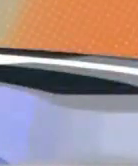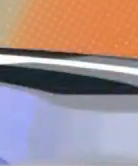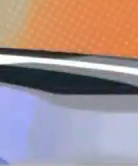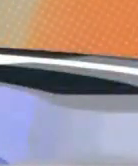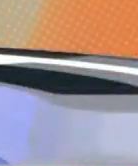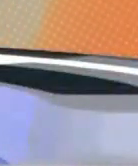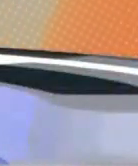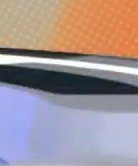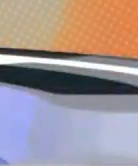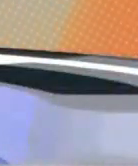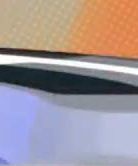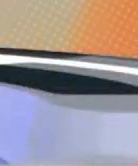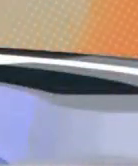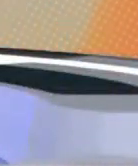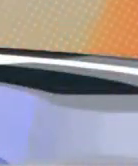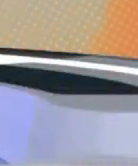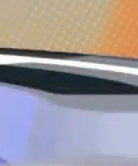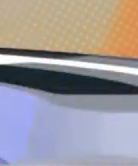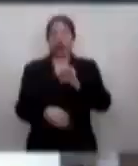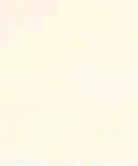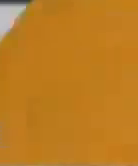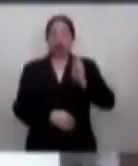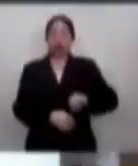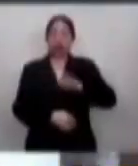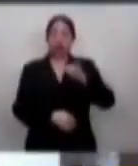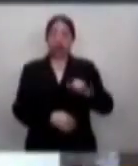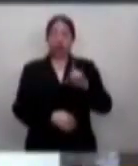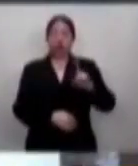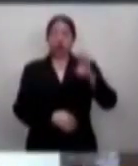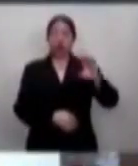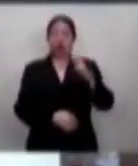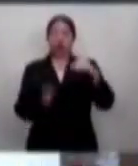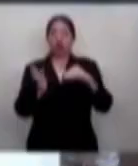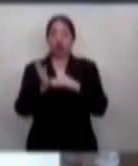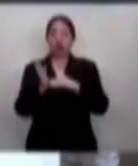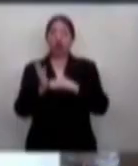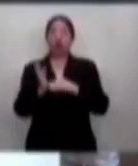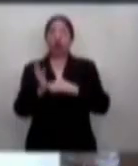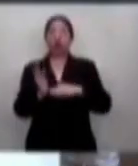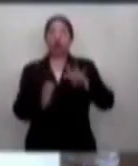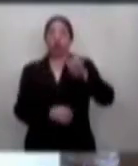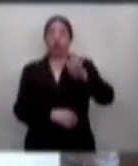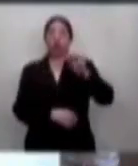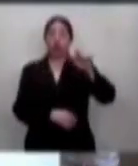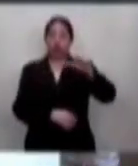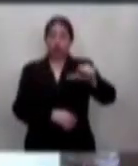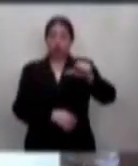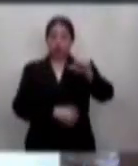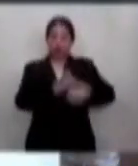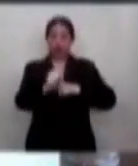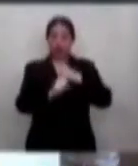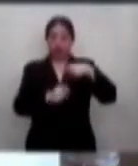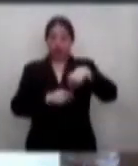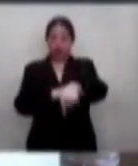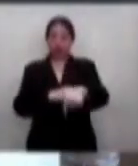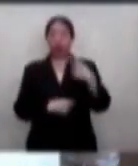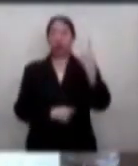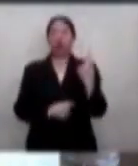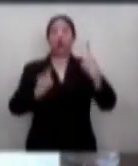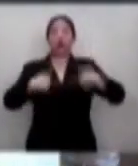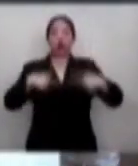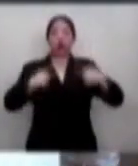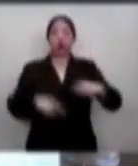Anoche la Sala Regional del Tribunal Electoral del Poder Judicial de la Federación revocó la anulación